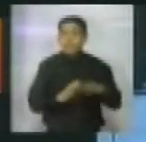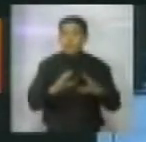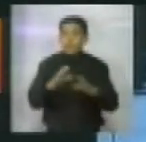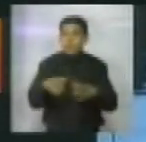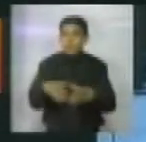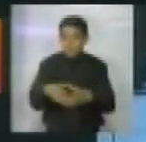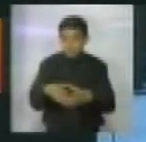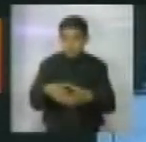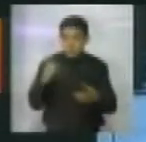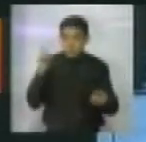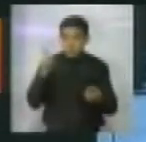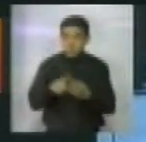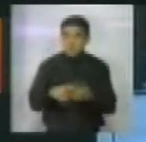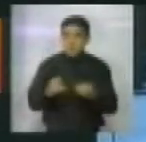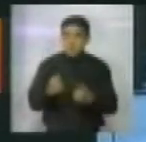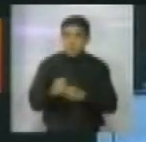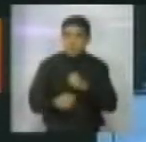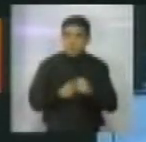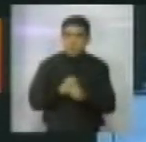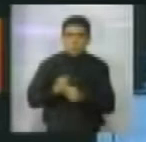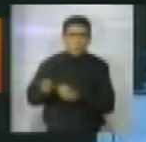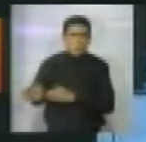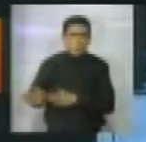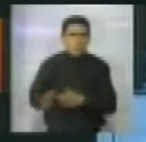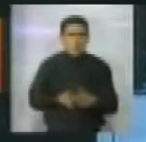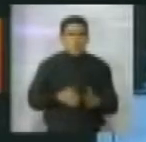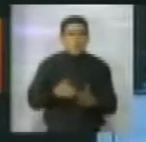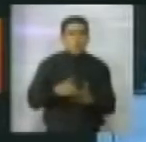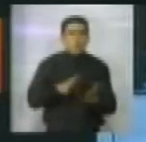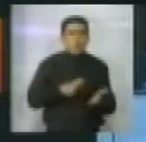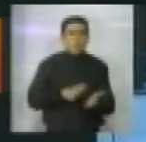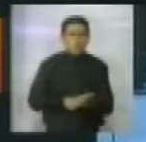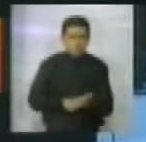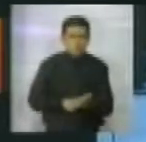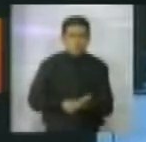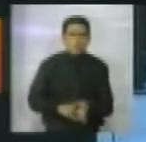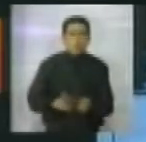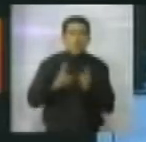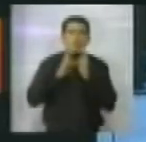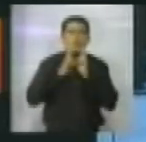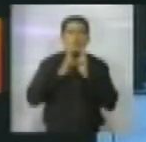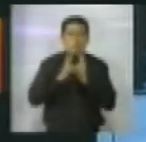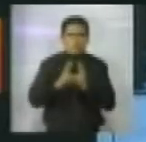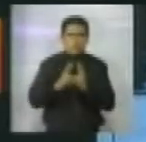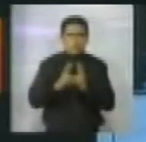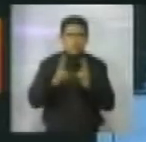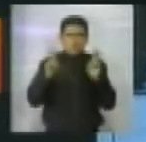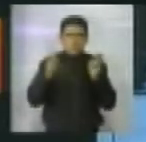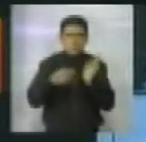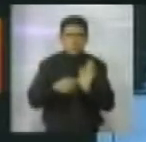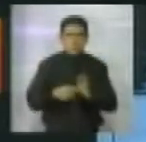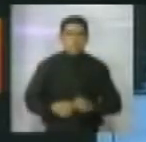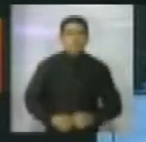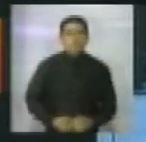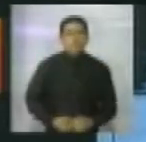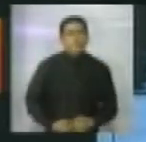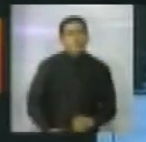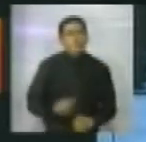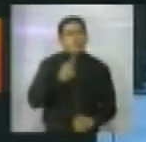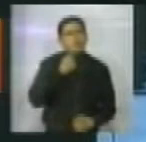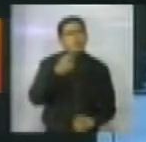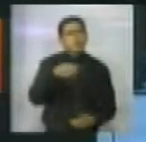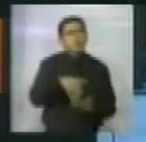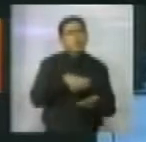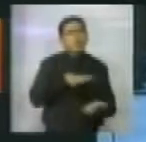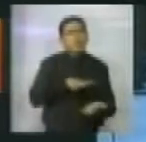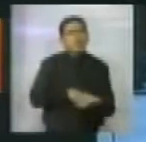el transcurso de este año, ya tener listo también un proyecto de resolución respecto al tema. Tú nos dices que este